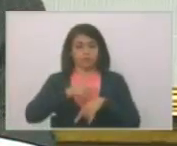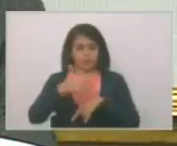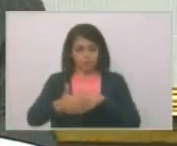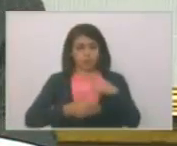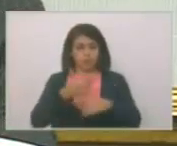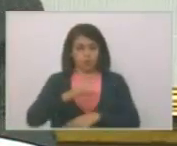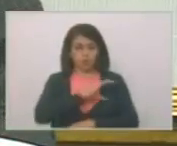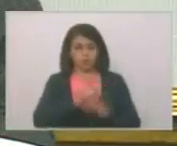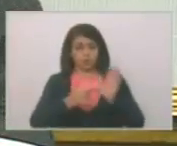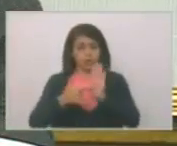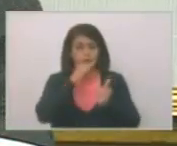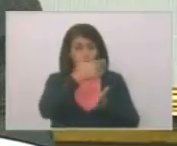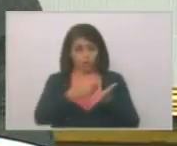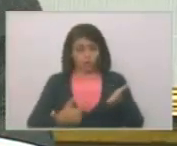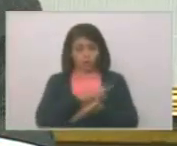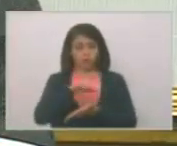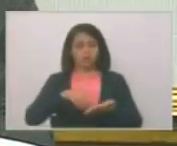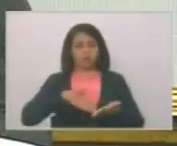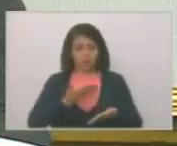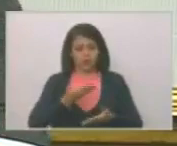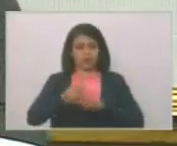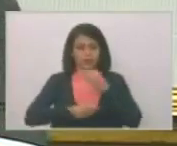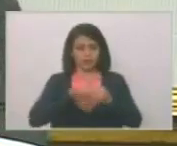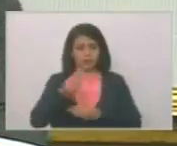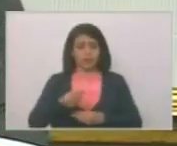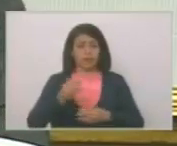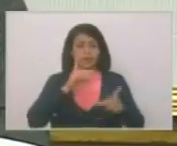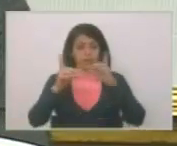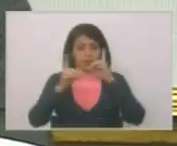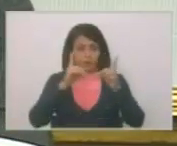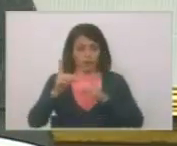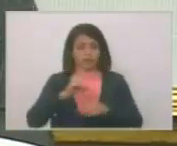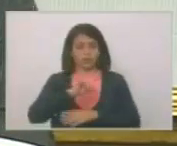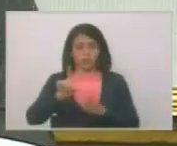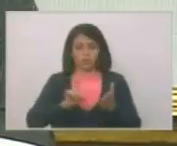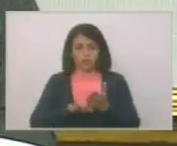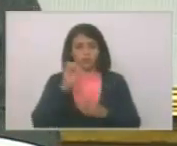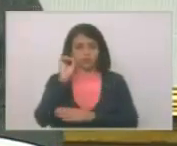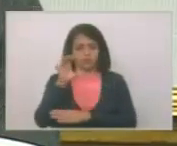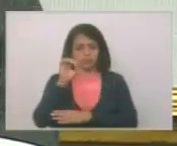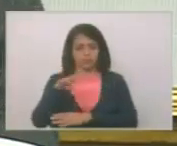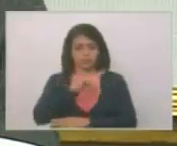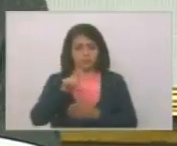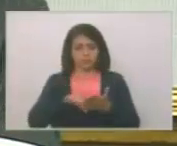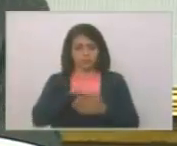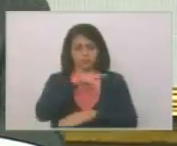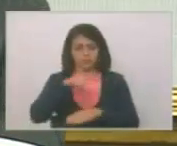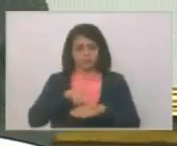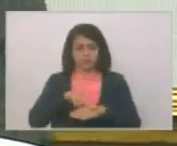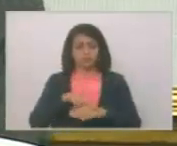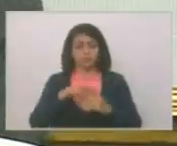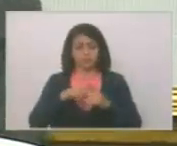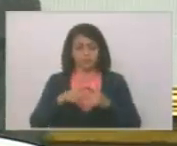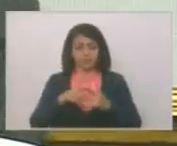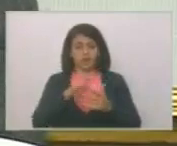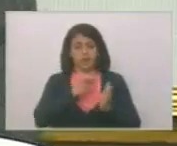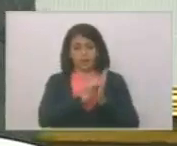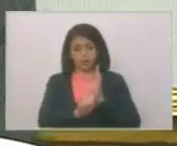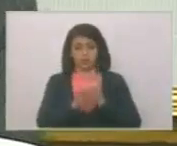comisión presente el informe definitivo, pues bien, podemos dar el debate correspondiente en la Asamblea Nacional. En consideración, basado en el